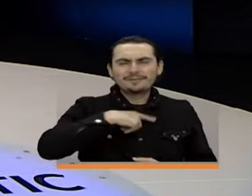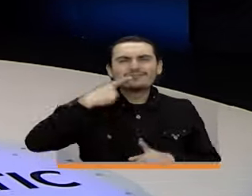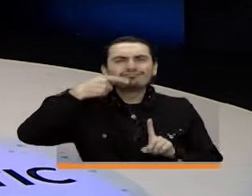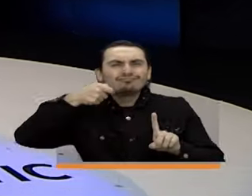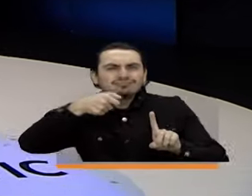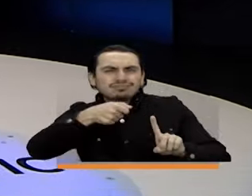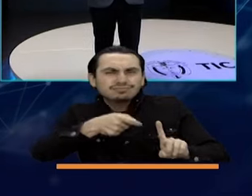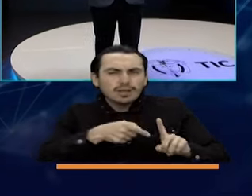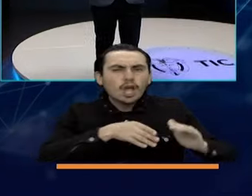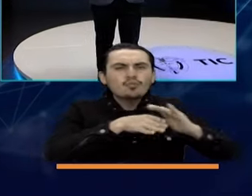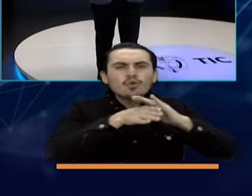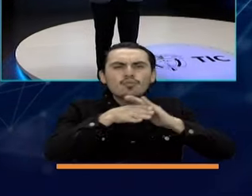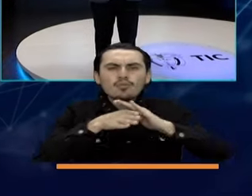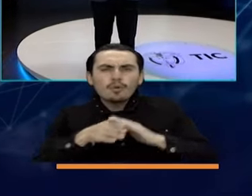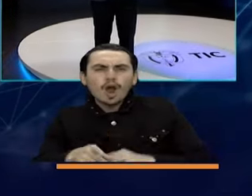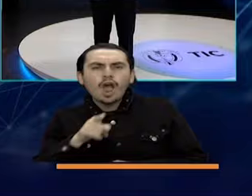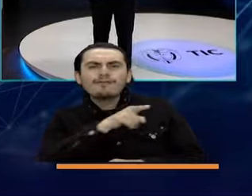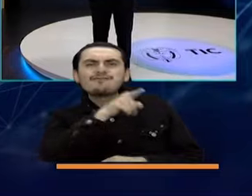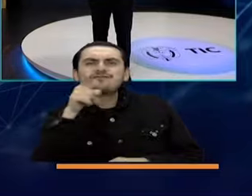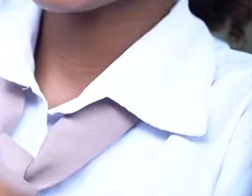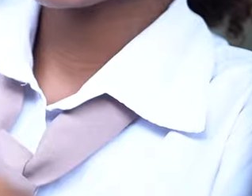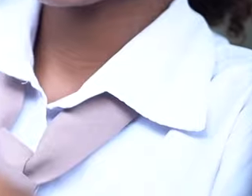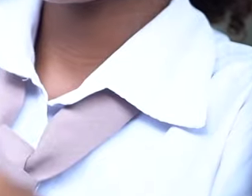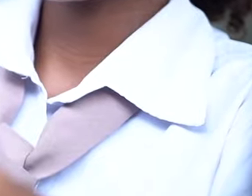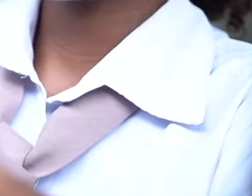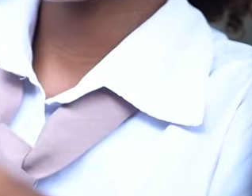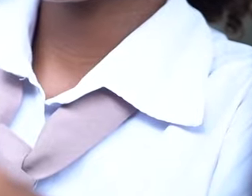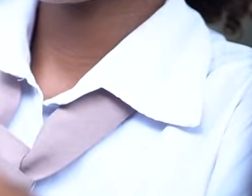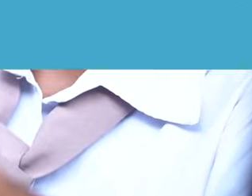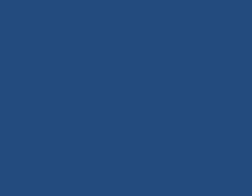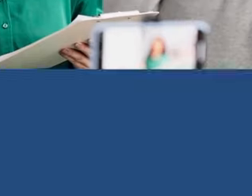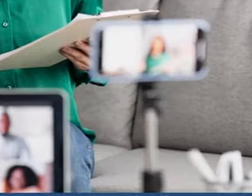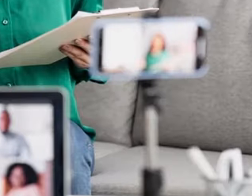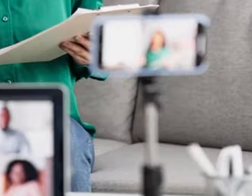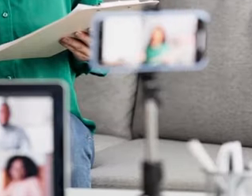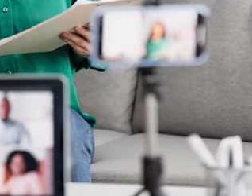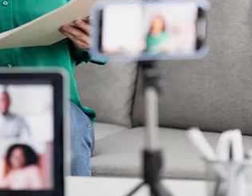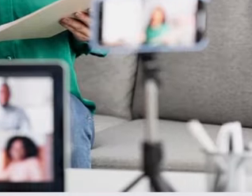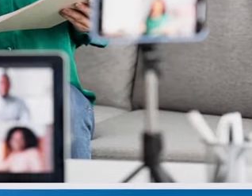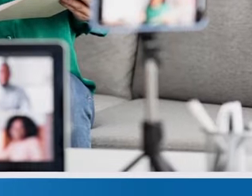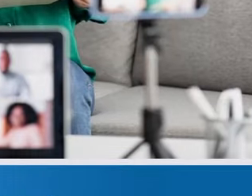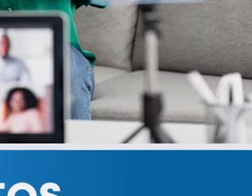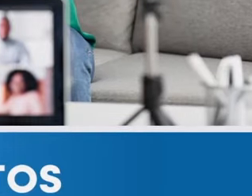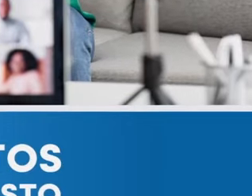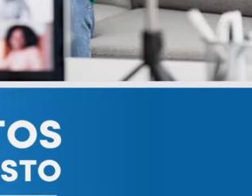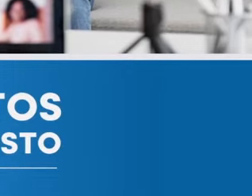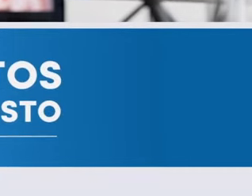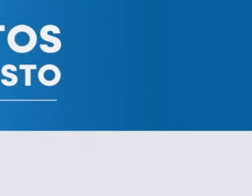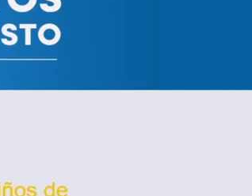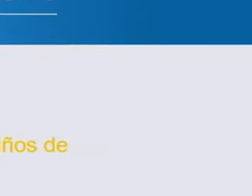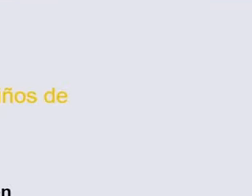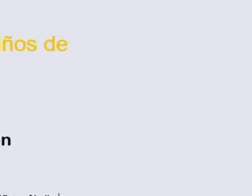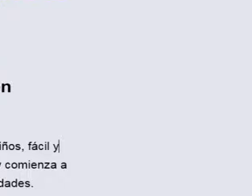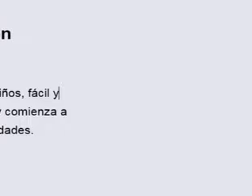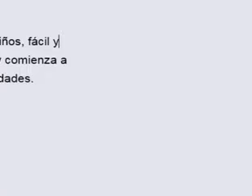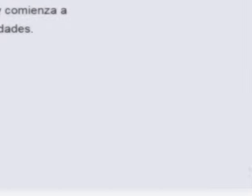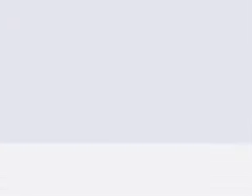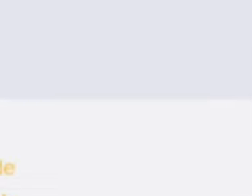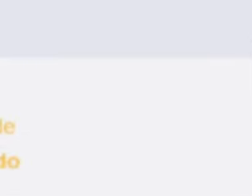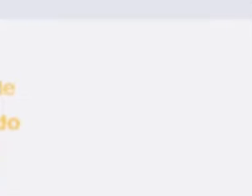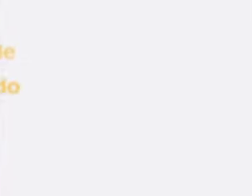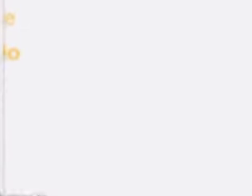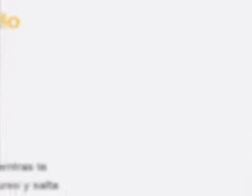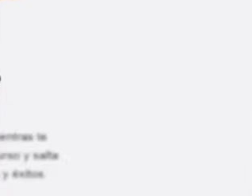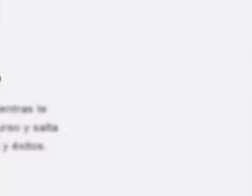muy importante a muchas zonas del país. Tuvimos Generación TIC este año, 70.000 personas, una inversión con la